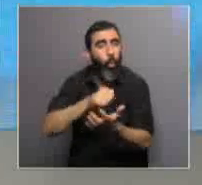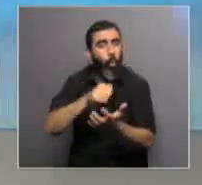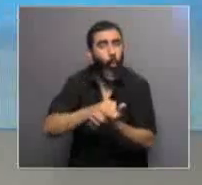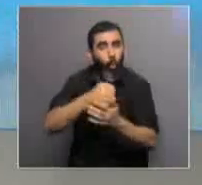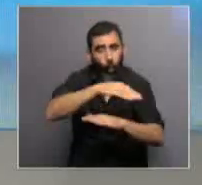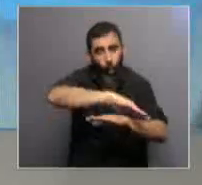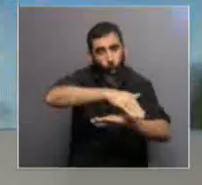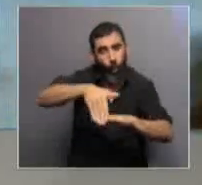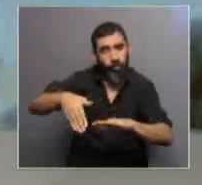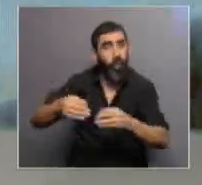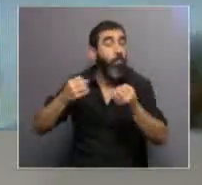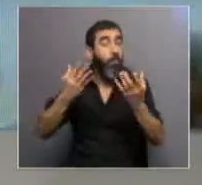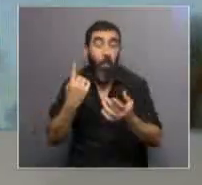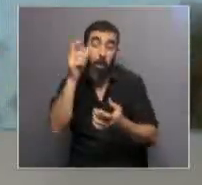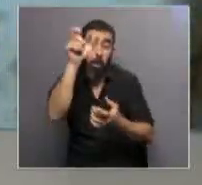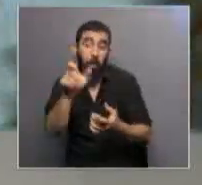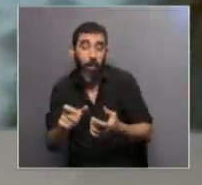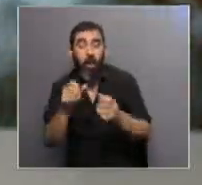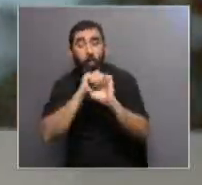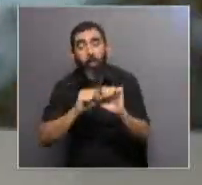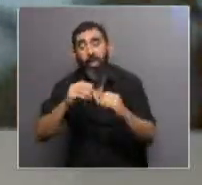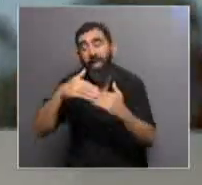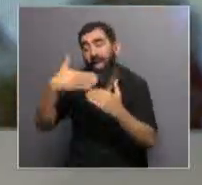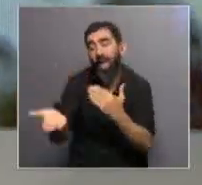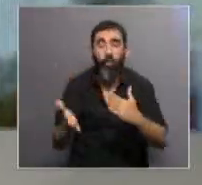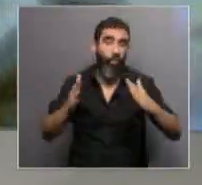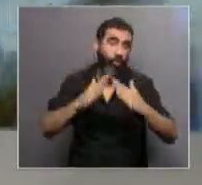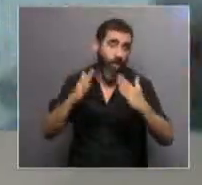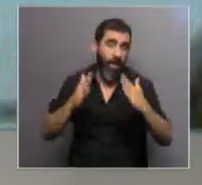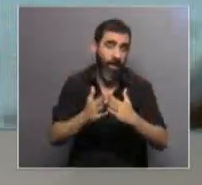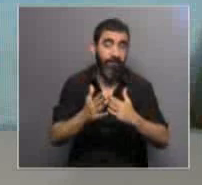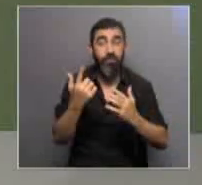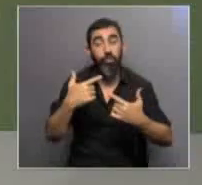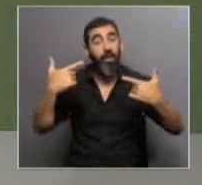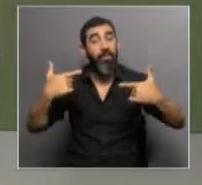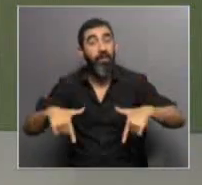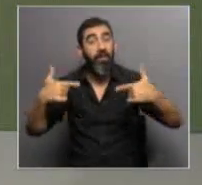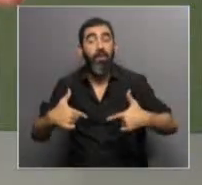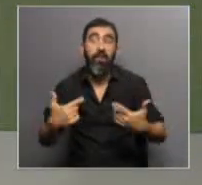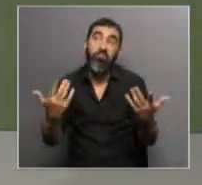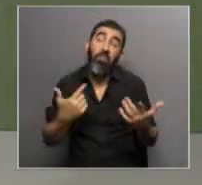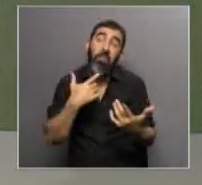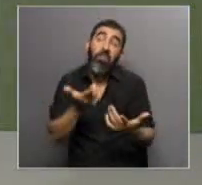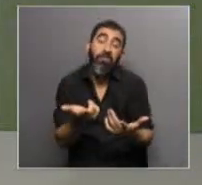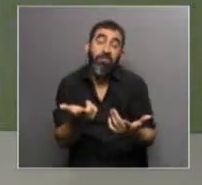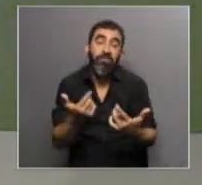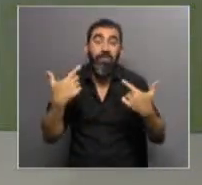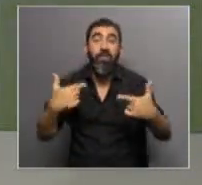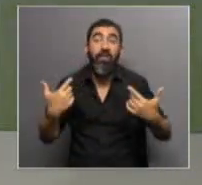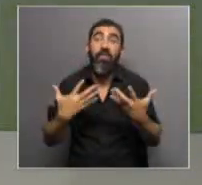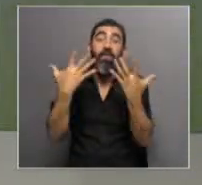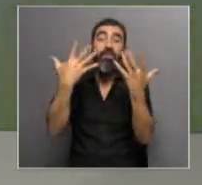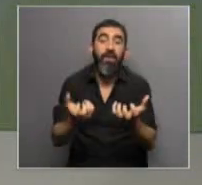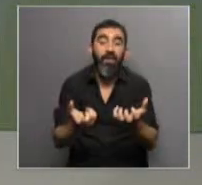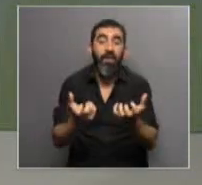y por qué porque a unos señores se les puede quedar la casa y entonces bueno el intendente quiere bueno intendente lo que quiere hacer es